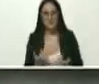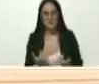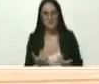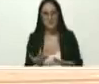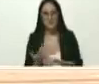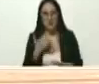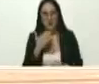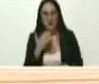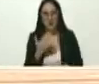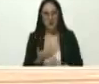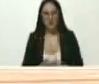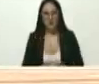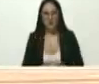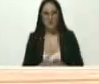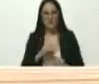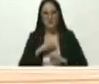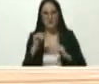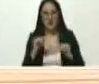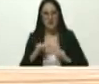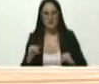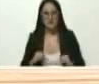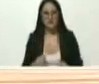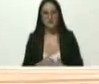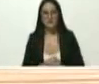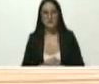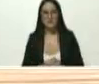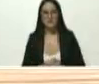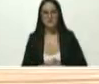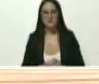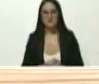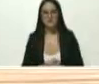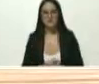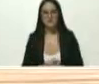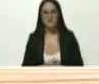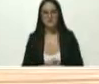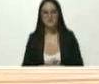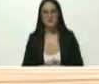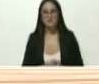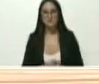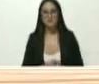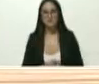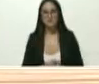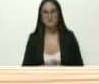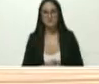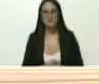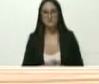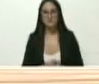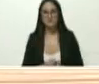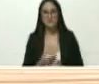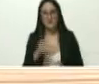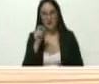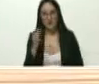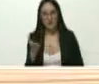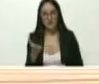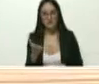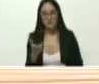alborozados y felices. Ah, doctor Silva Calderón, sobre todo